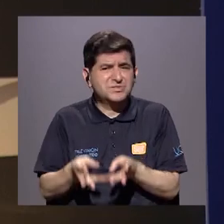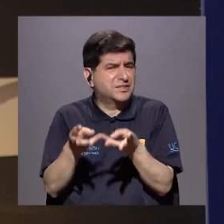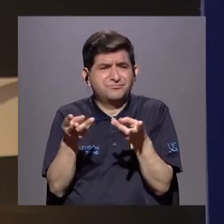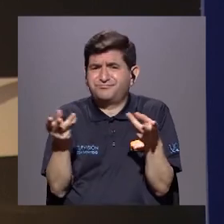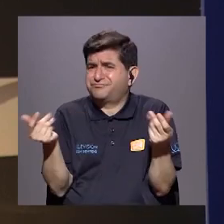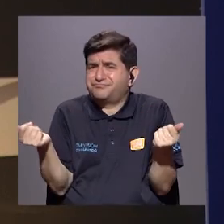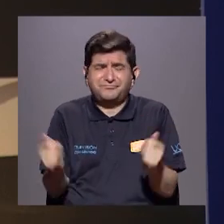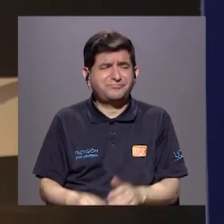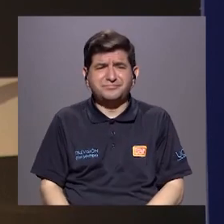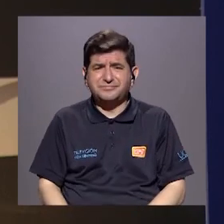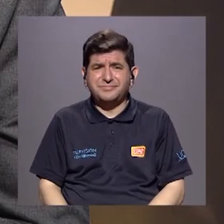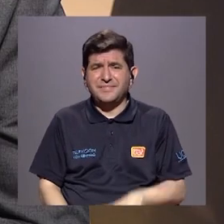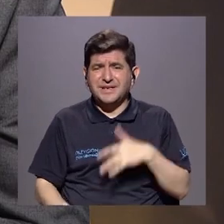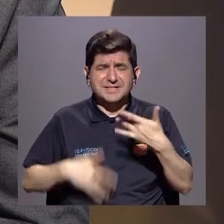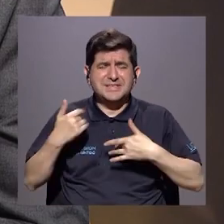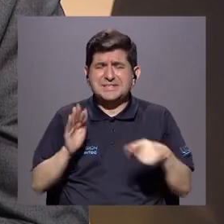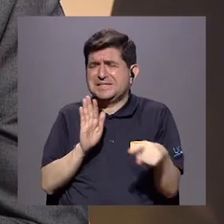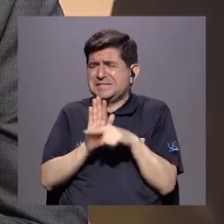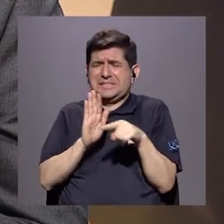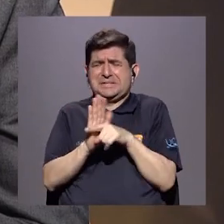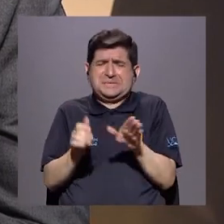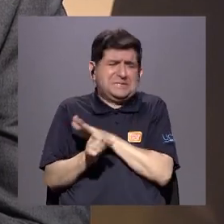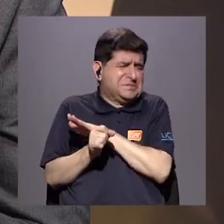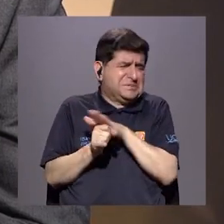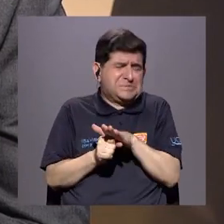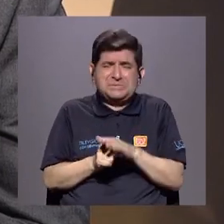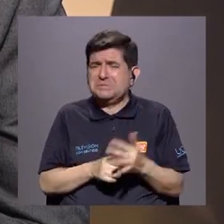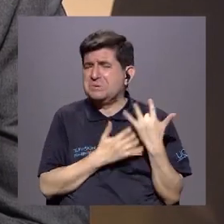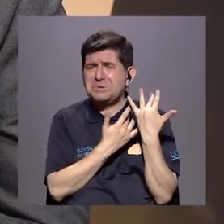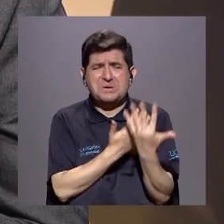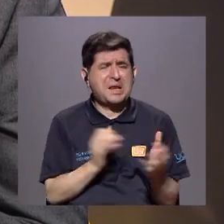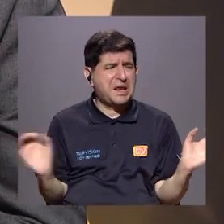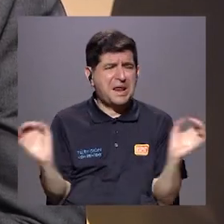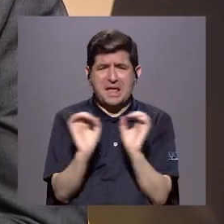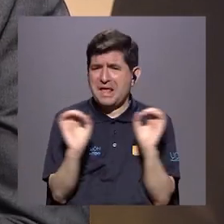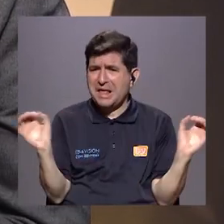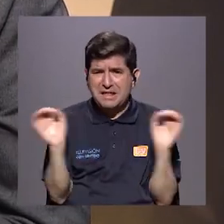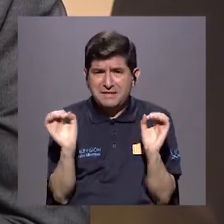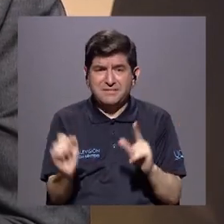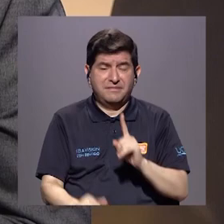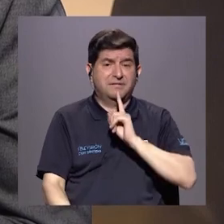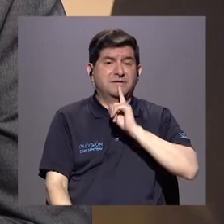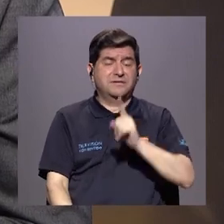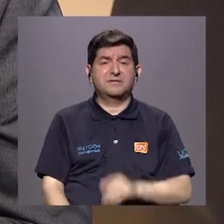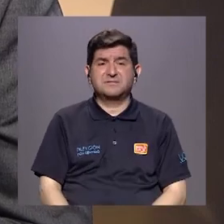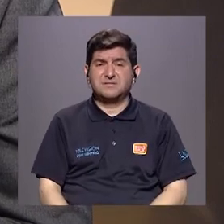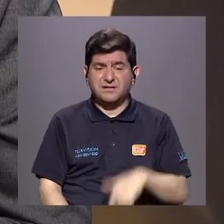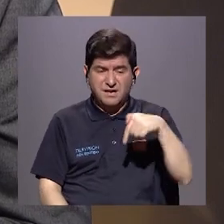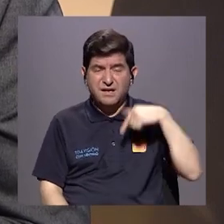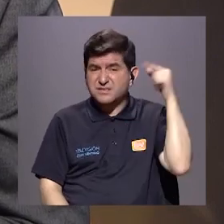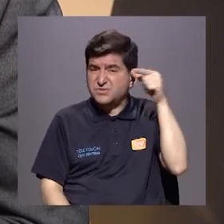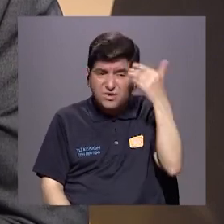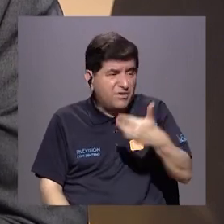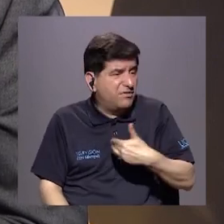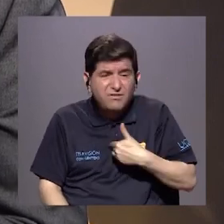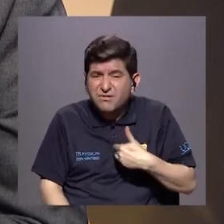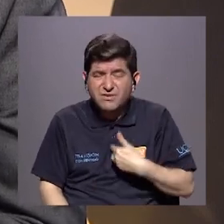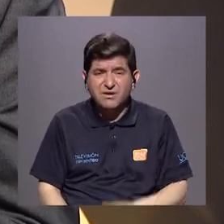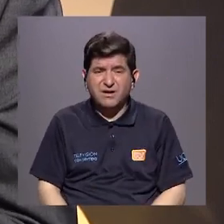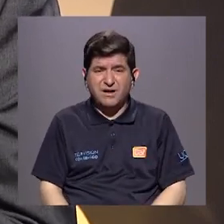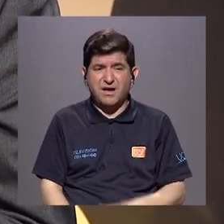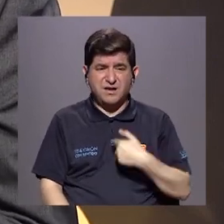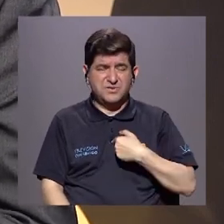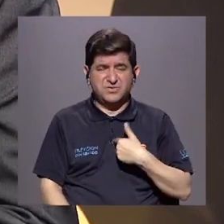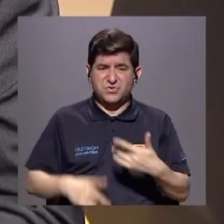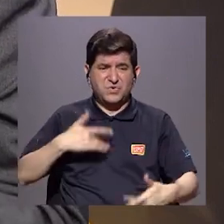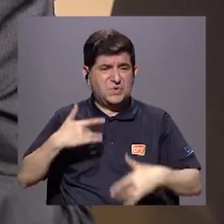pero es decir sentimientos de pesimismo absoluto de desesperanza absoluta de decir esto no tiene ningún sentido yo no le veo sentido